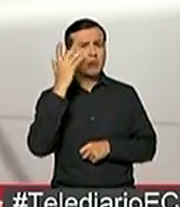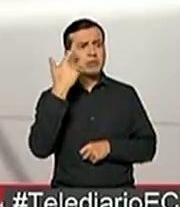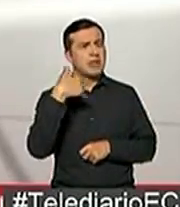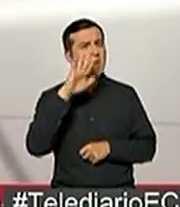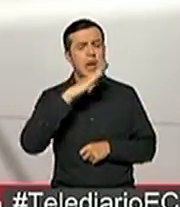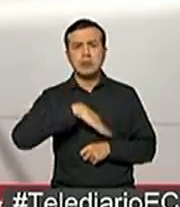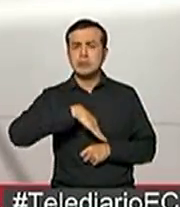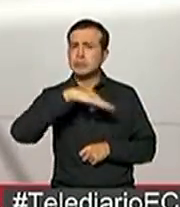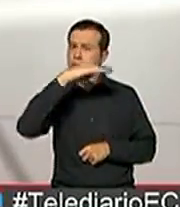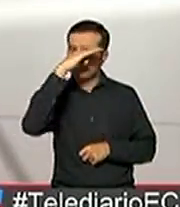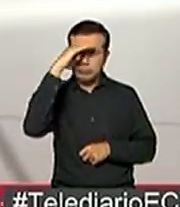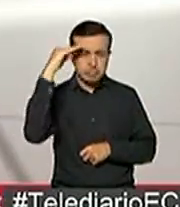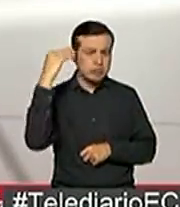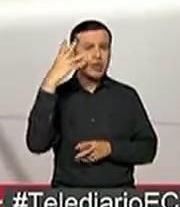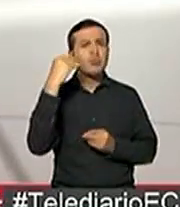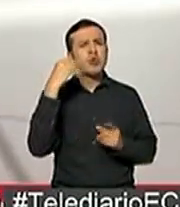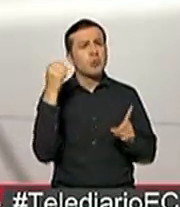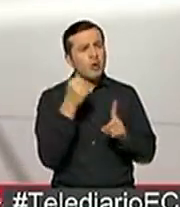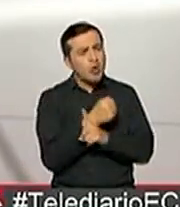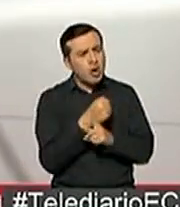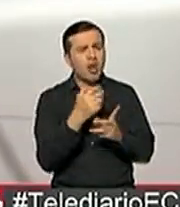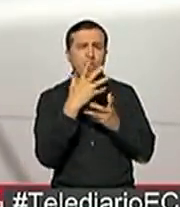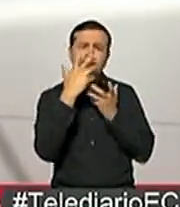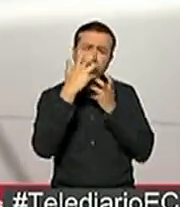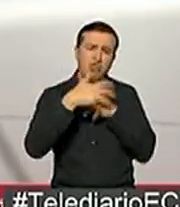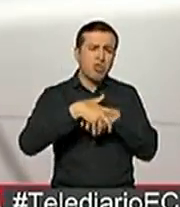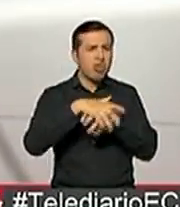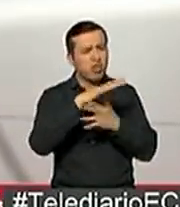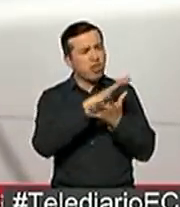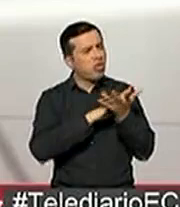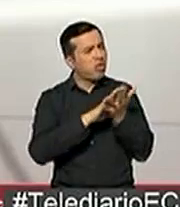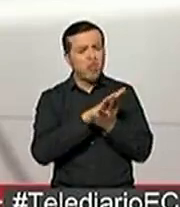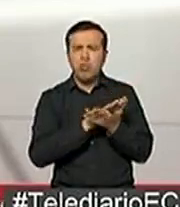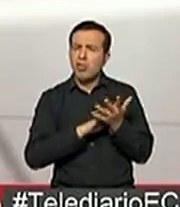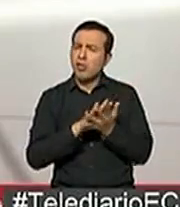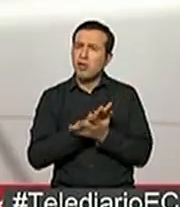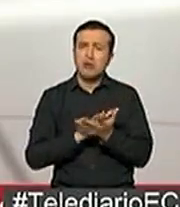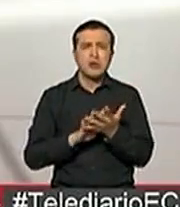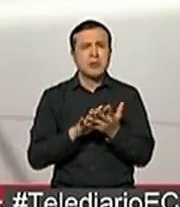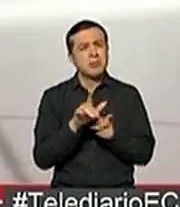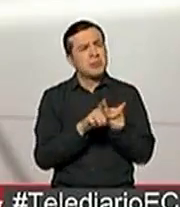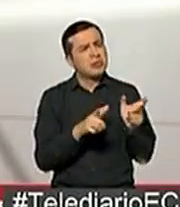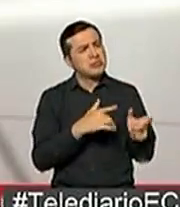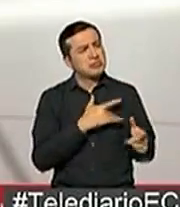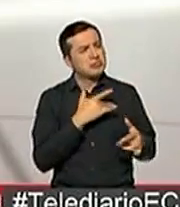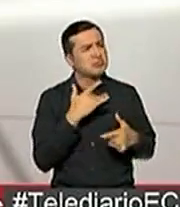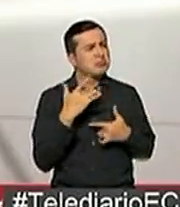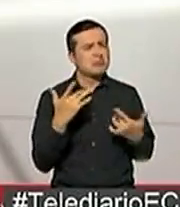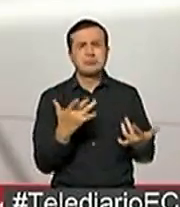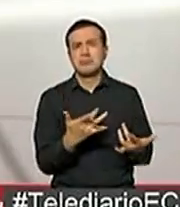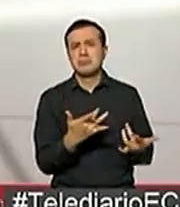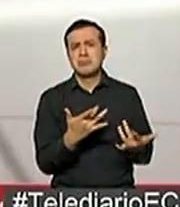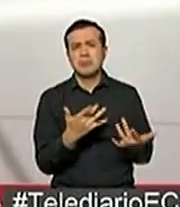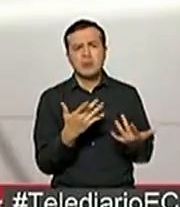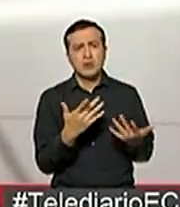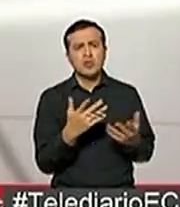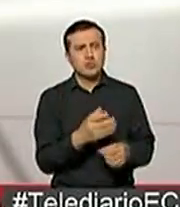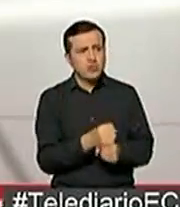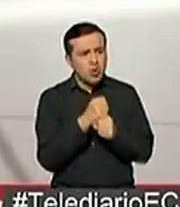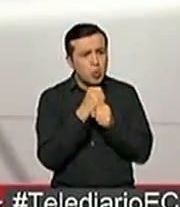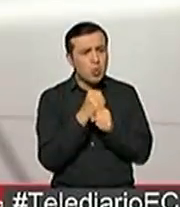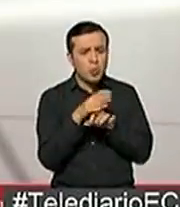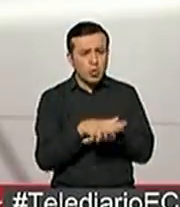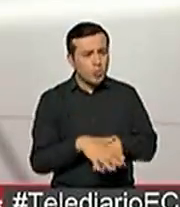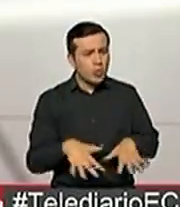de los actos de violencia de protesta de desorden que finalmente han restado productividad a la ciudad han restado seguridad a la